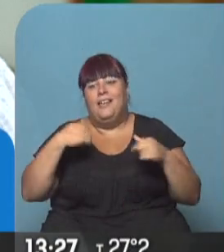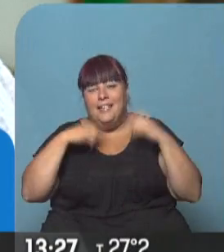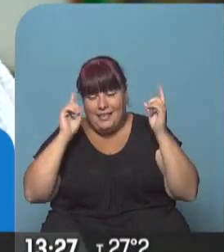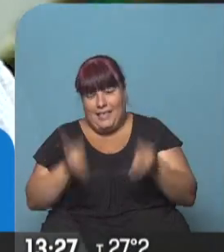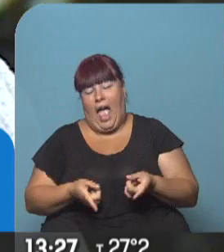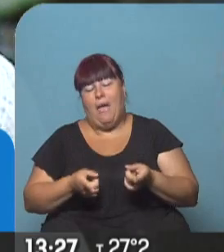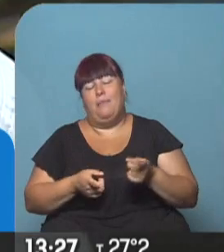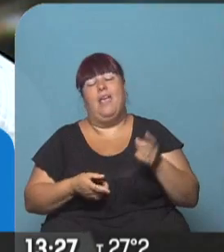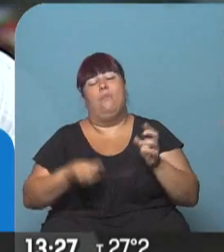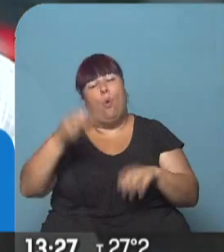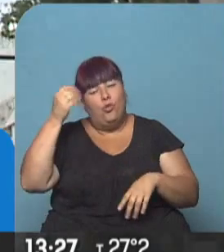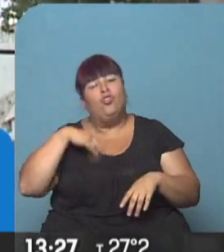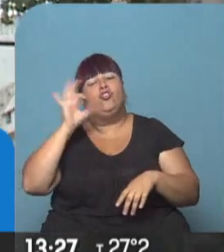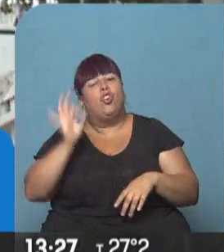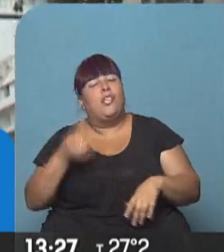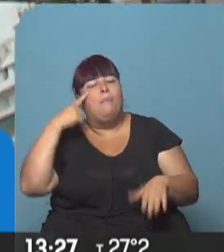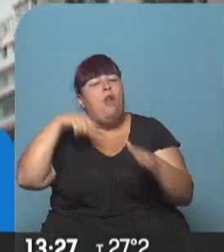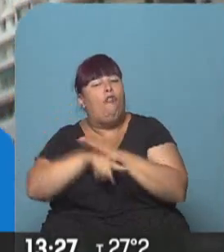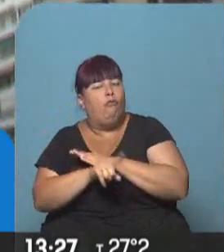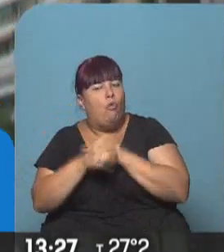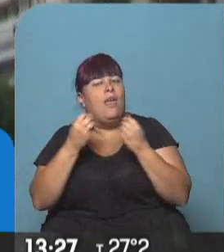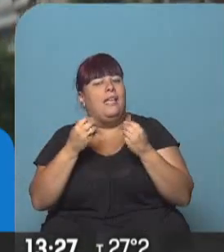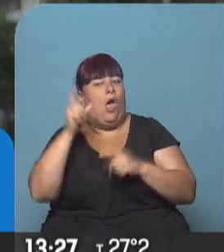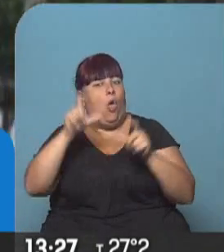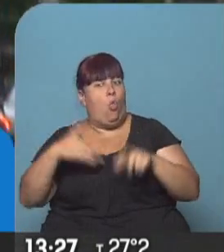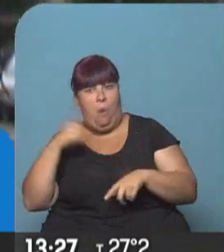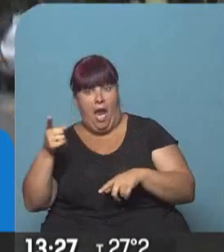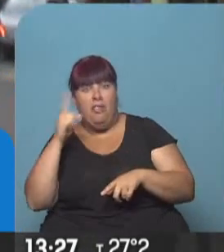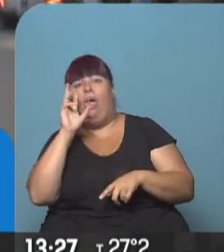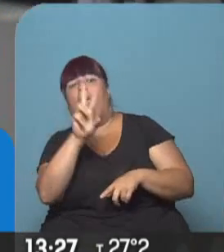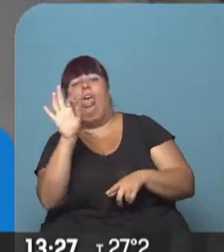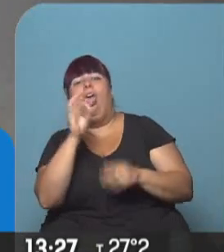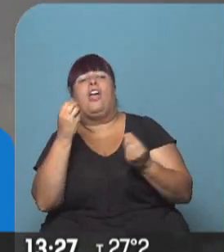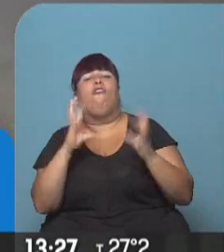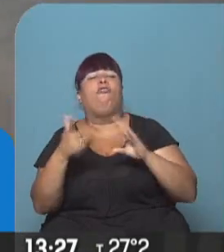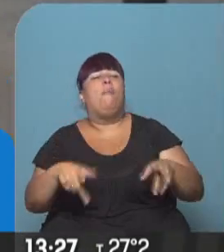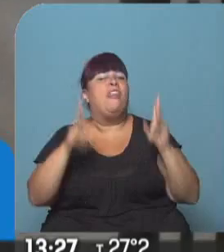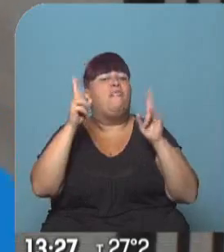también muchas veces sabemos mucho mejor que aquellos propietarios que no ven en qué